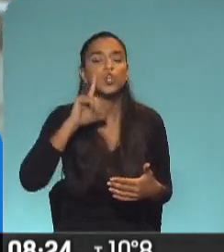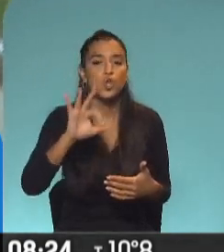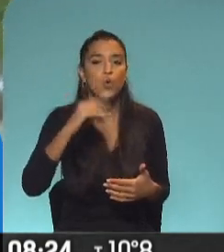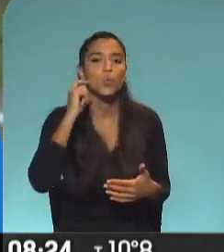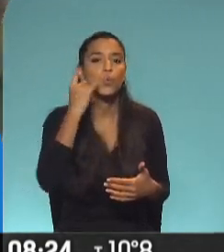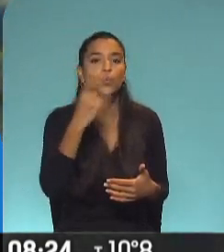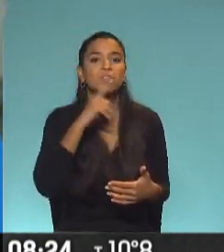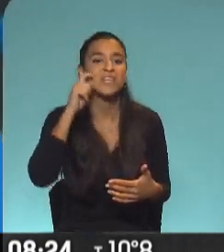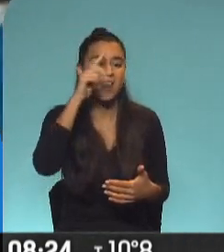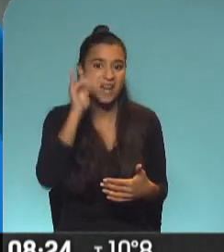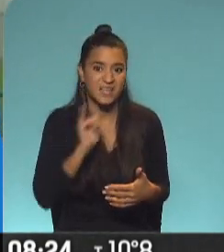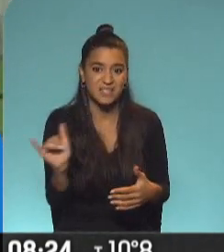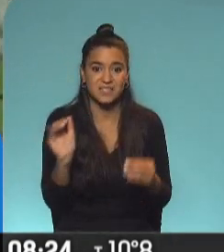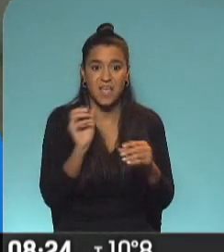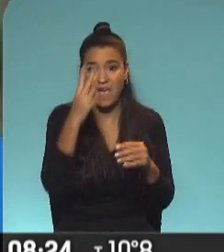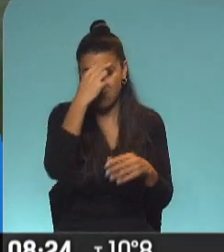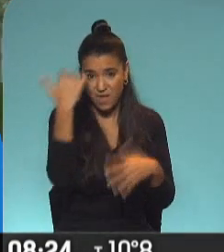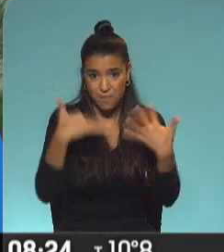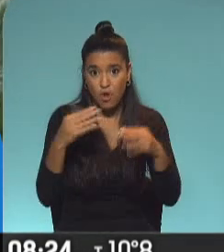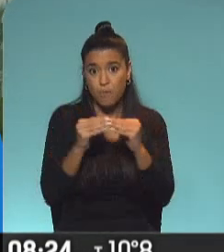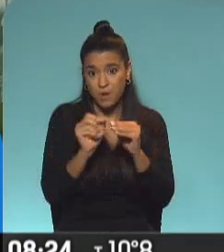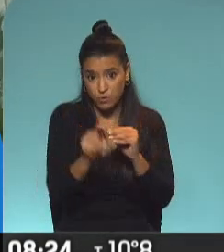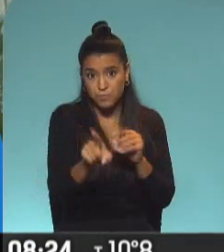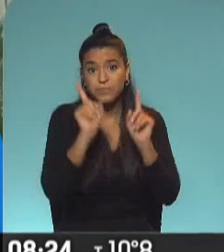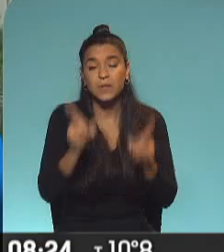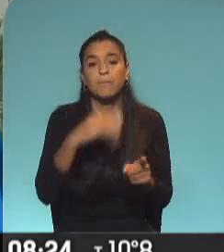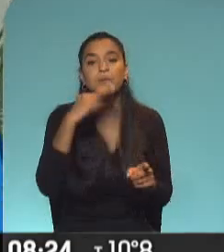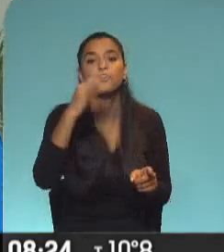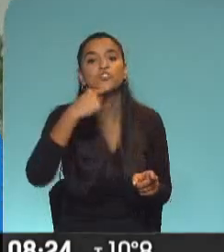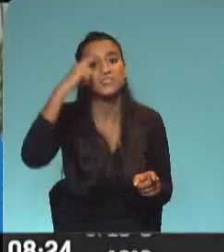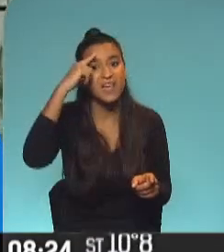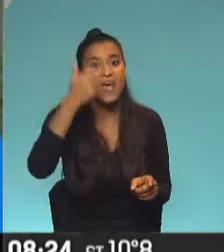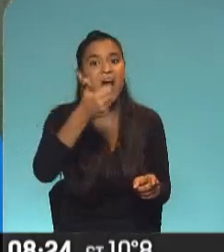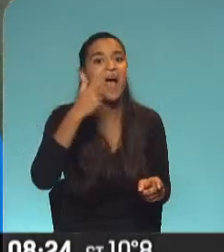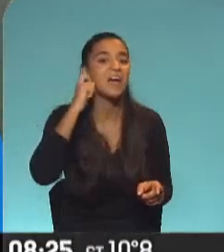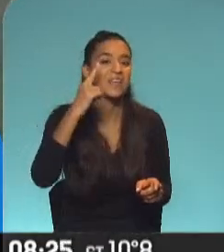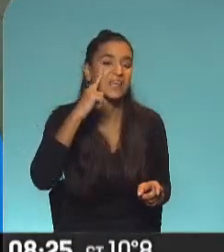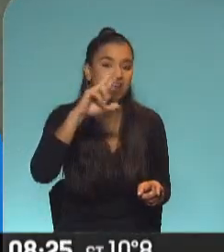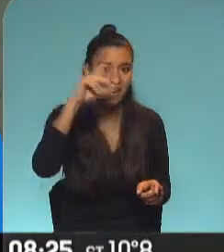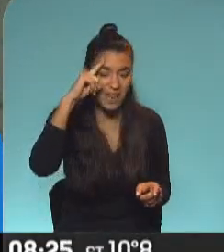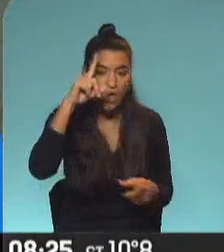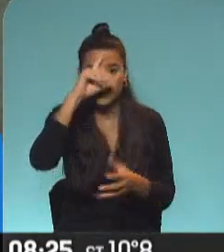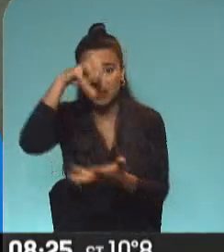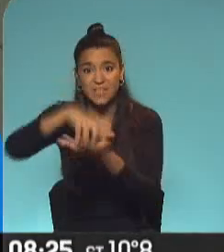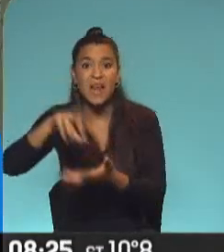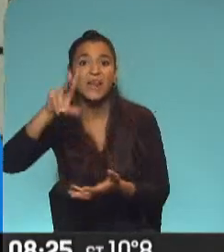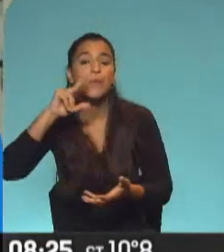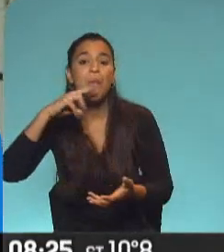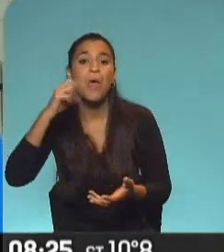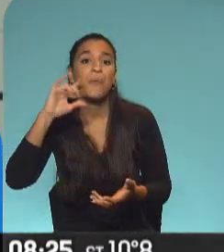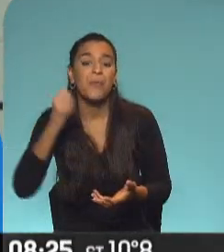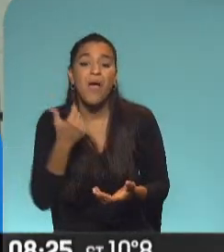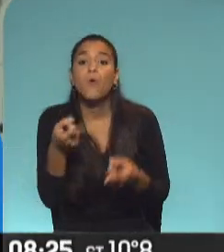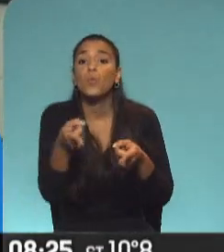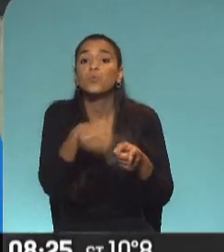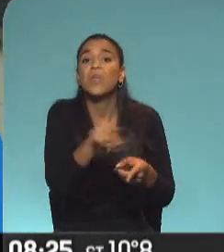un enfermero un colega tuyo que falleció aquí y también de joxe agirre estábamos en el hospital rivadavia cómo están viviendo ustedes